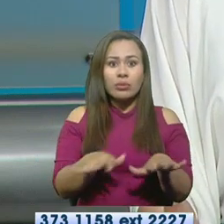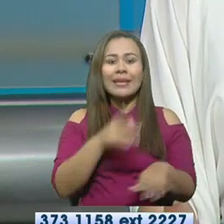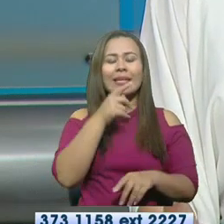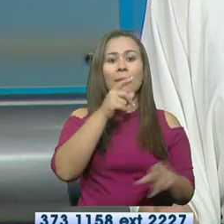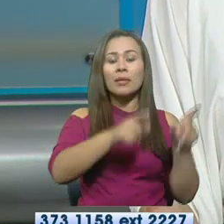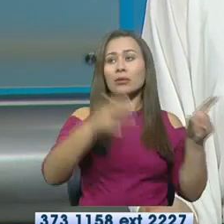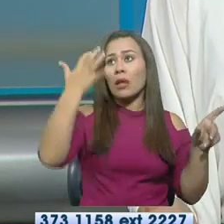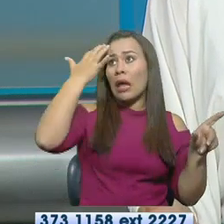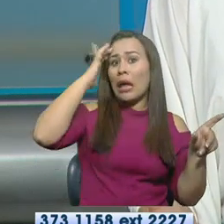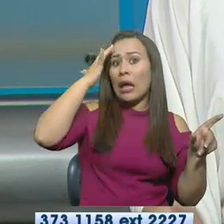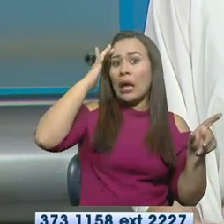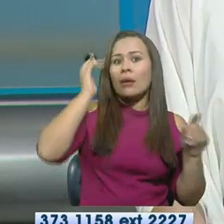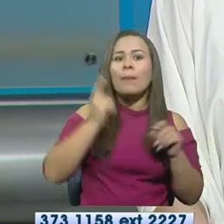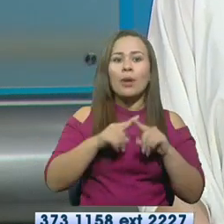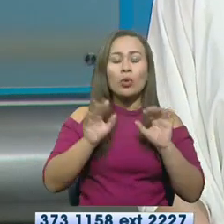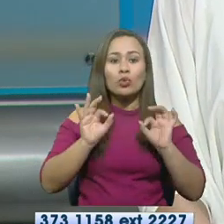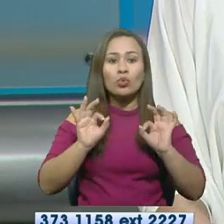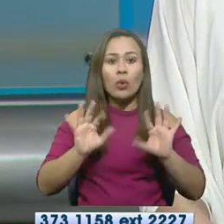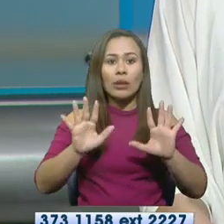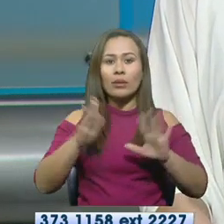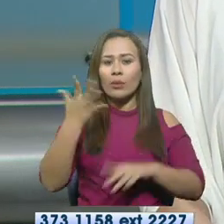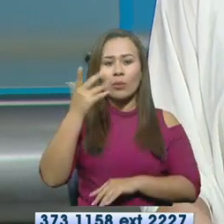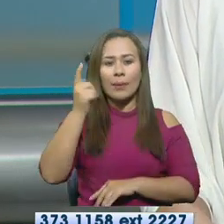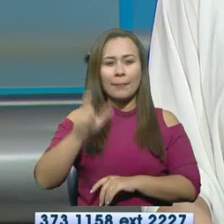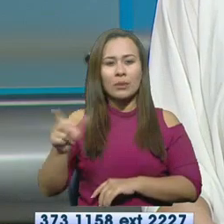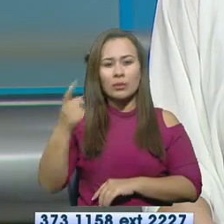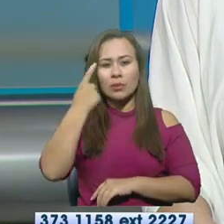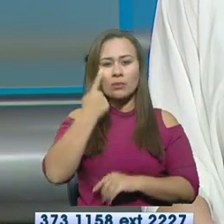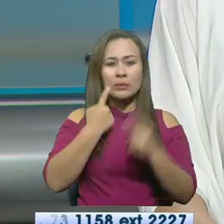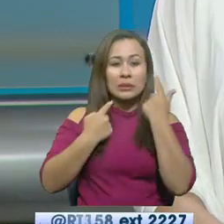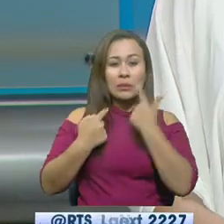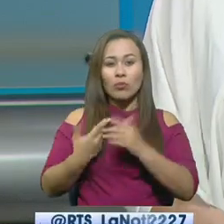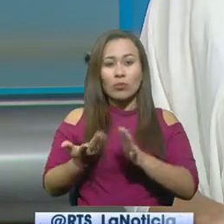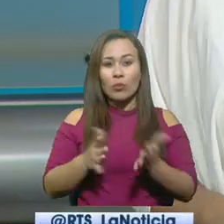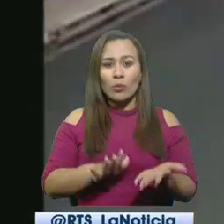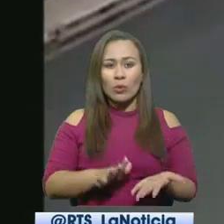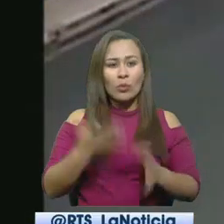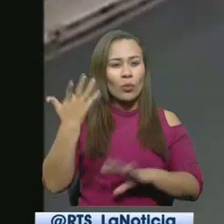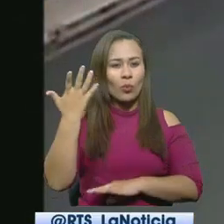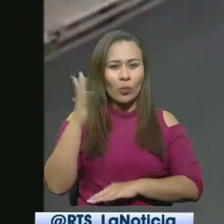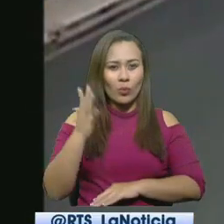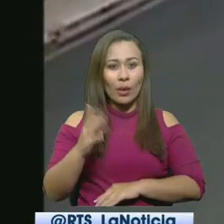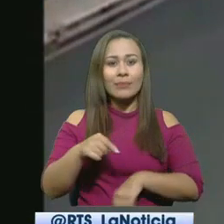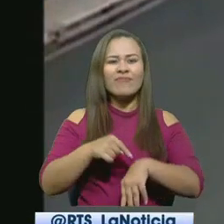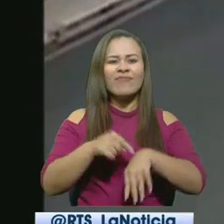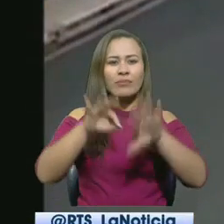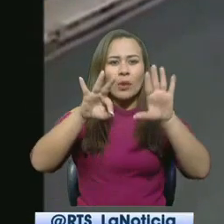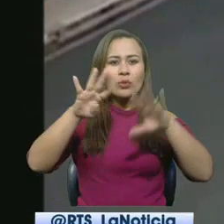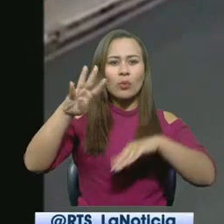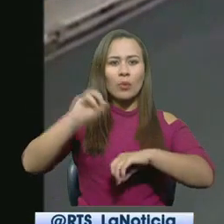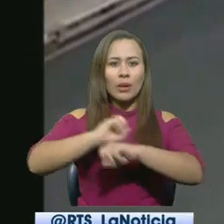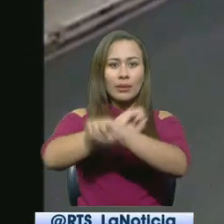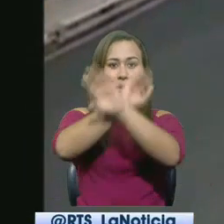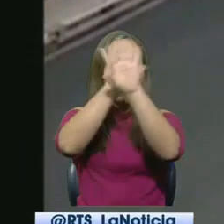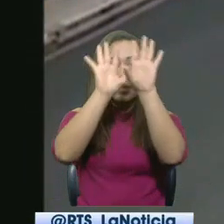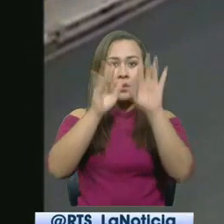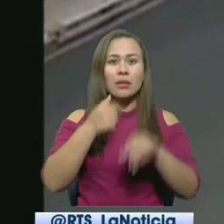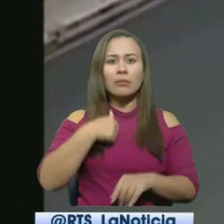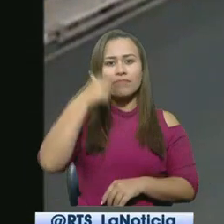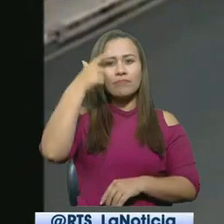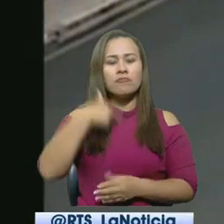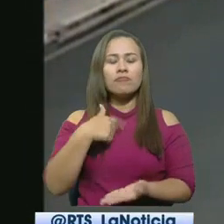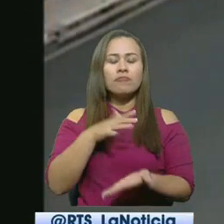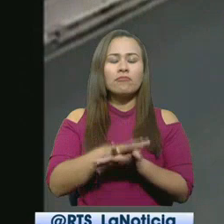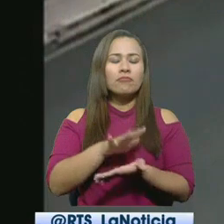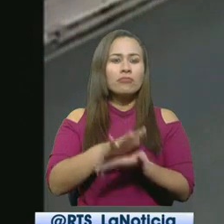población. Afortunadamente, no hubo víctimas que lamentar. Veamos. 8:40 de la mañana. A la calma se le bajaron los